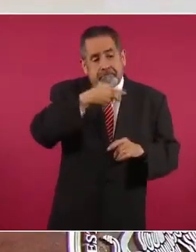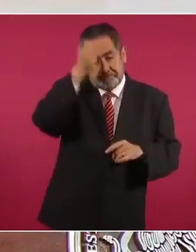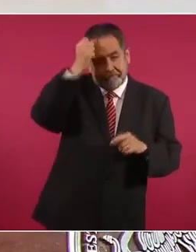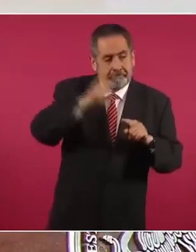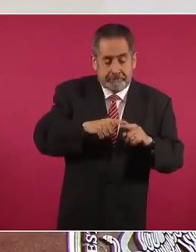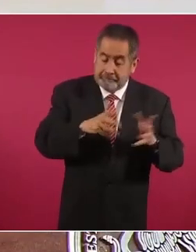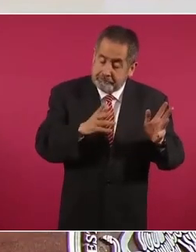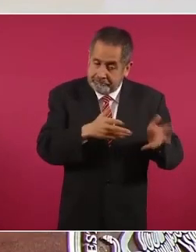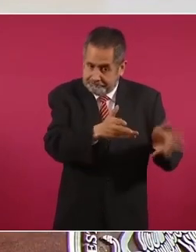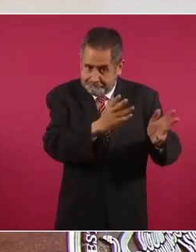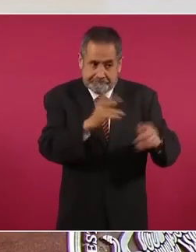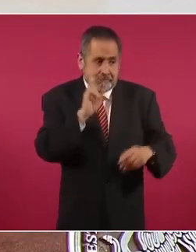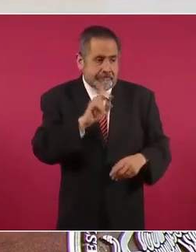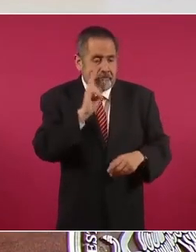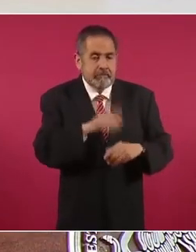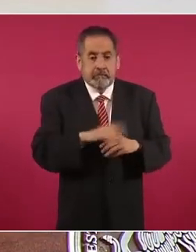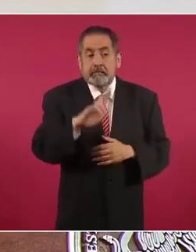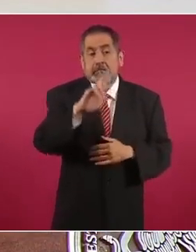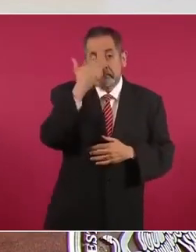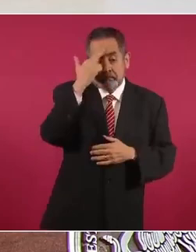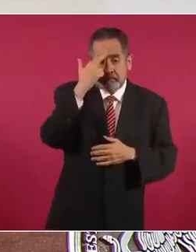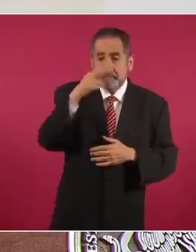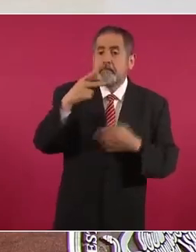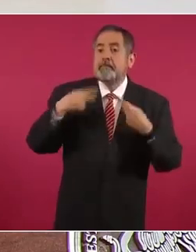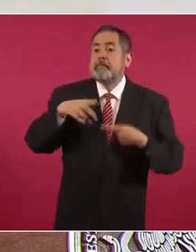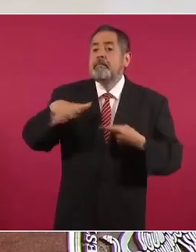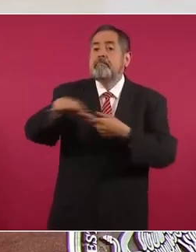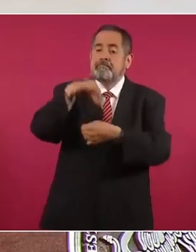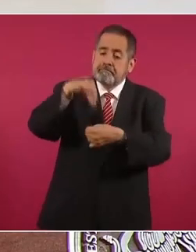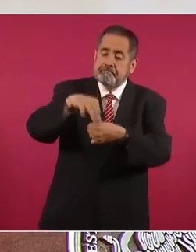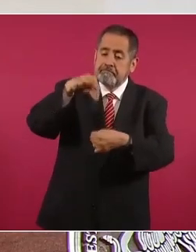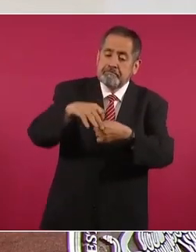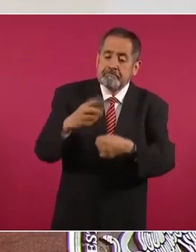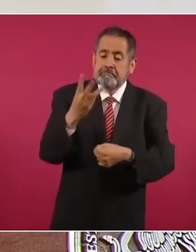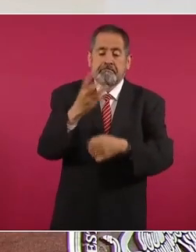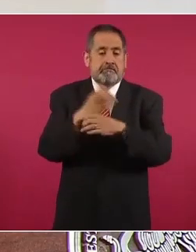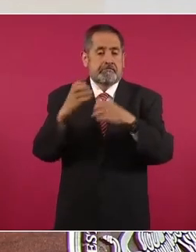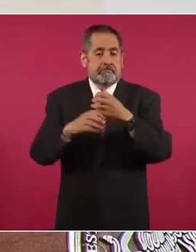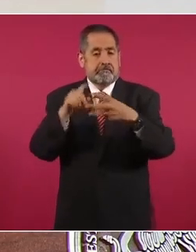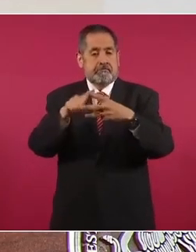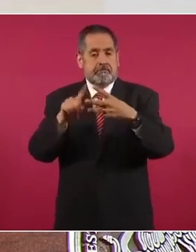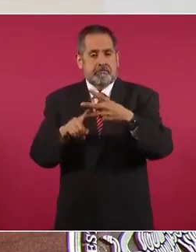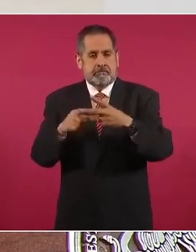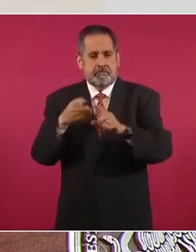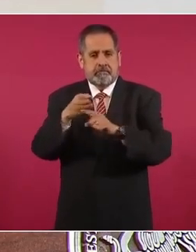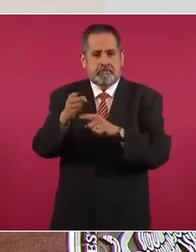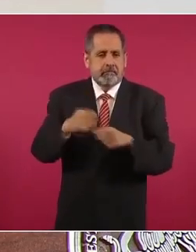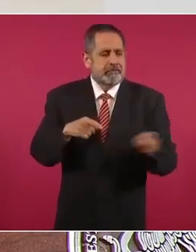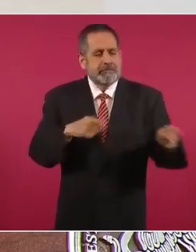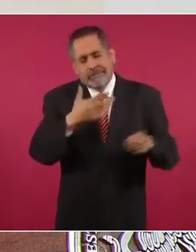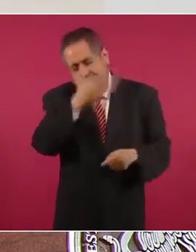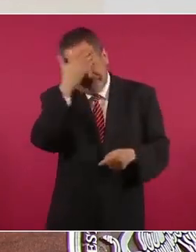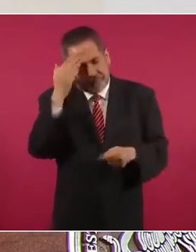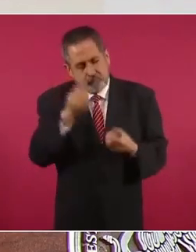acuerden que el ciudadano vota por tres cosas. Como él no sabe de